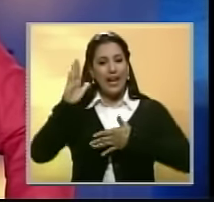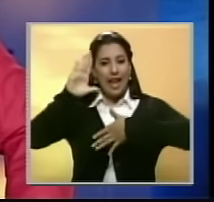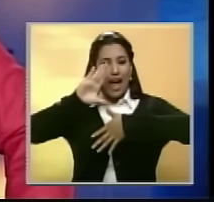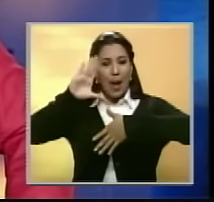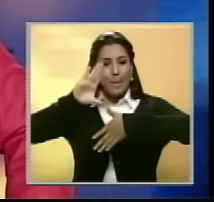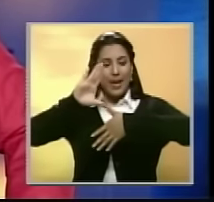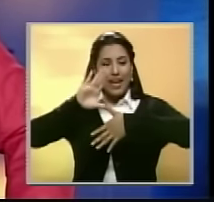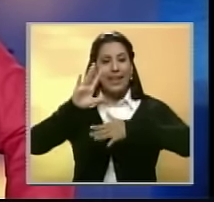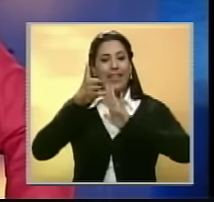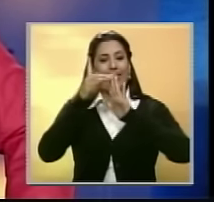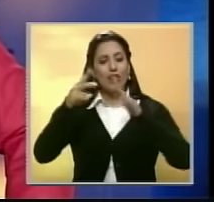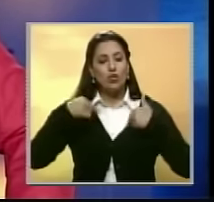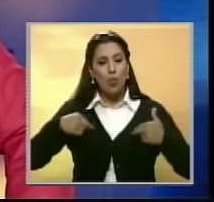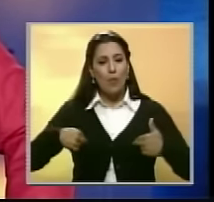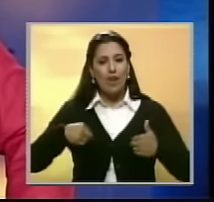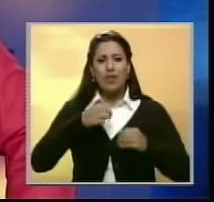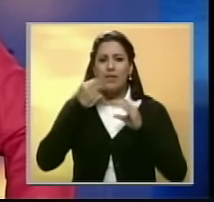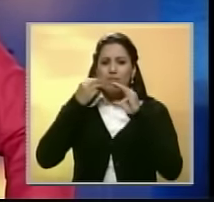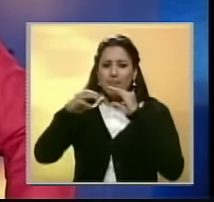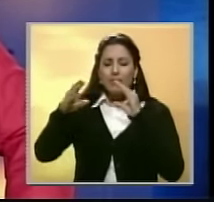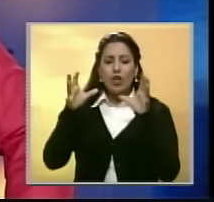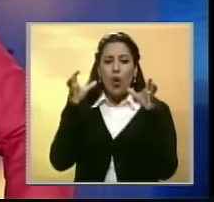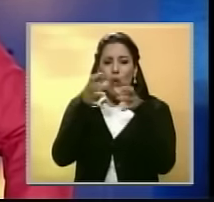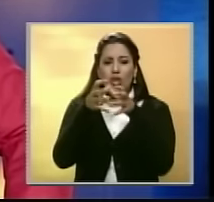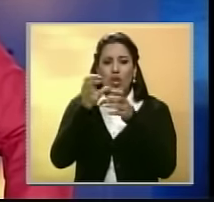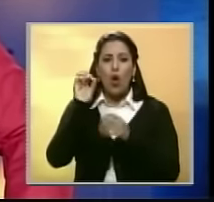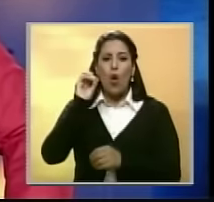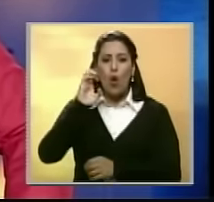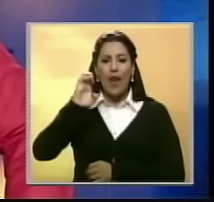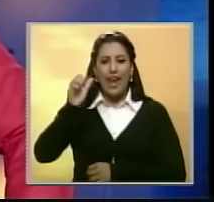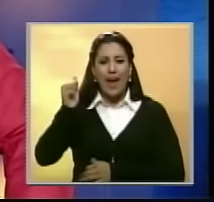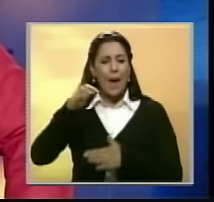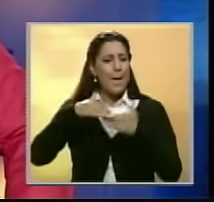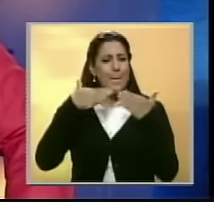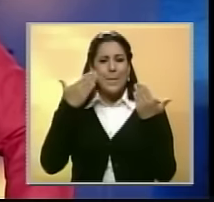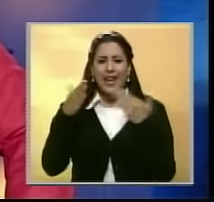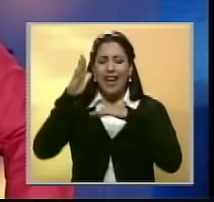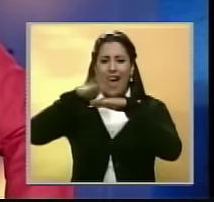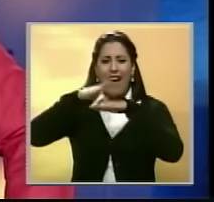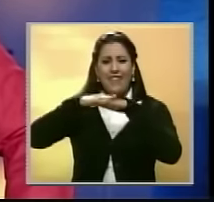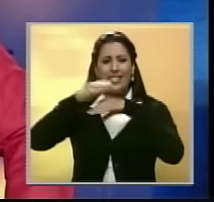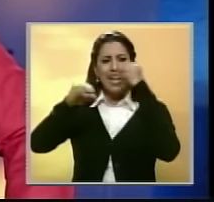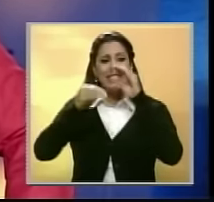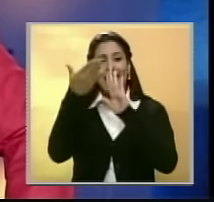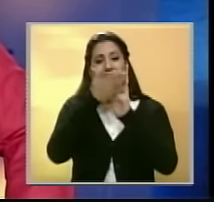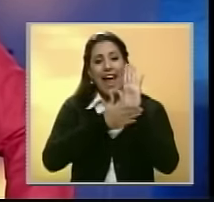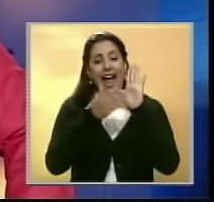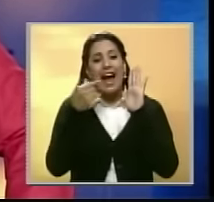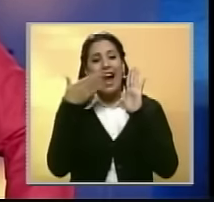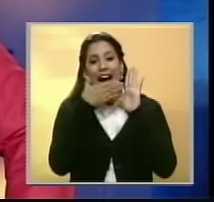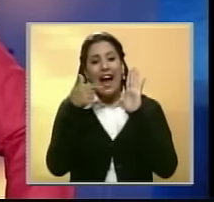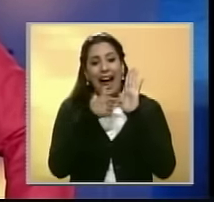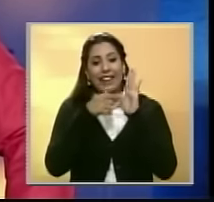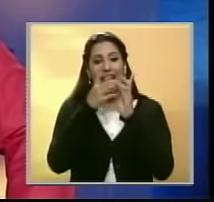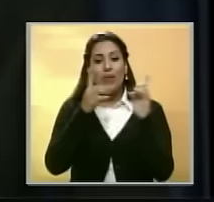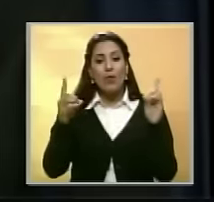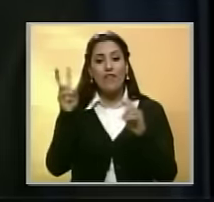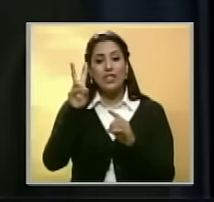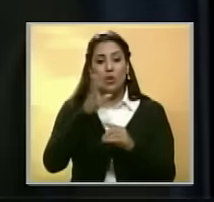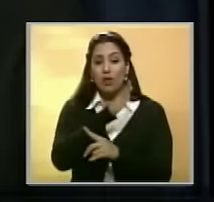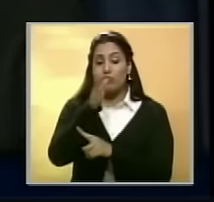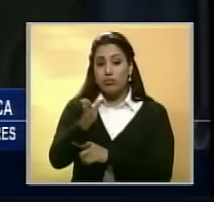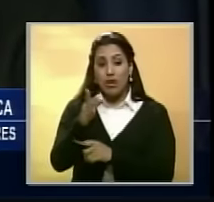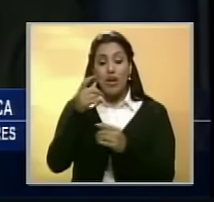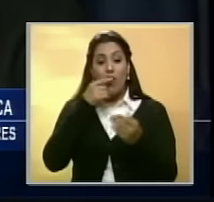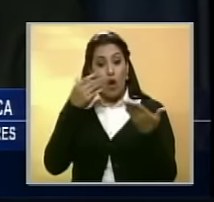Human Rights Watch, envió una misiva a la Organización de Estados Americanos para solicitar la aplicación de la Carta Democrática a Venezuela. En la